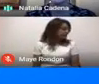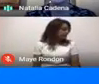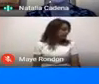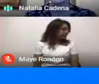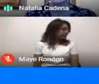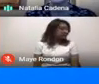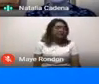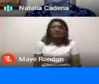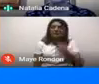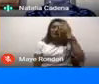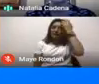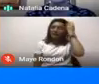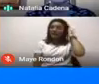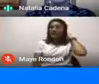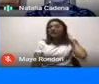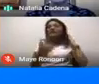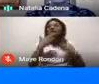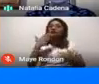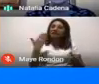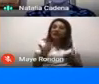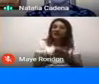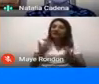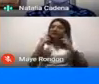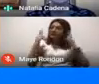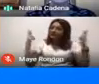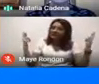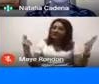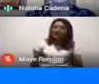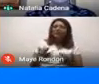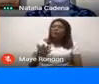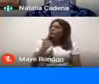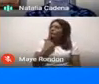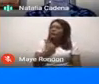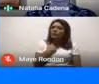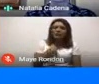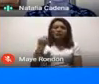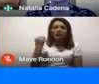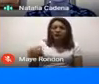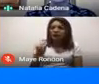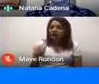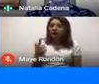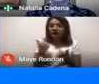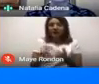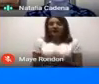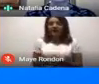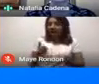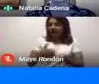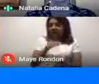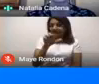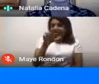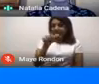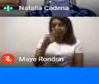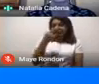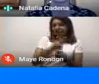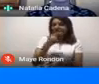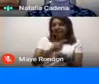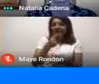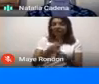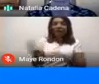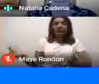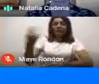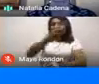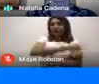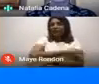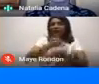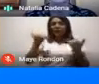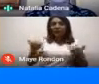Gracias, Laura, por ese resumen, me encantó, muchas gracias. Y bueno, como decía Laura, efectivamente para el día de hoy y